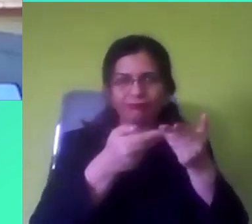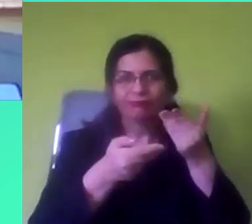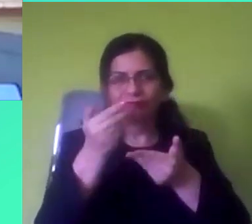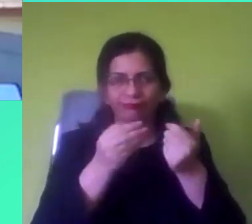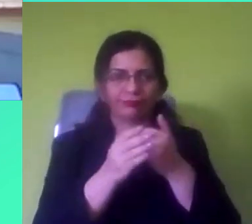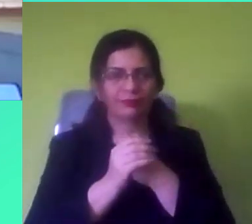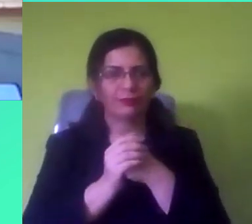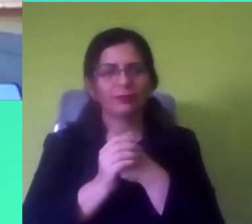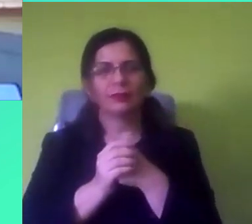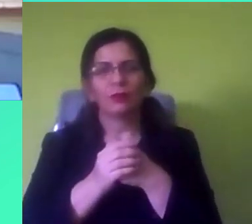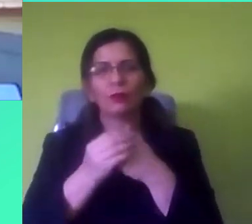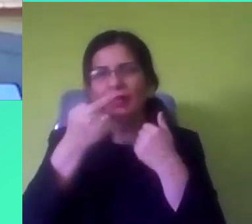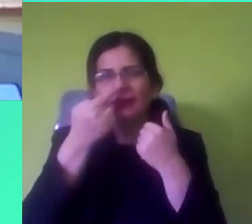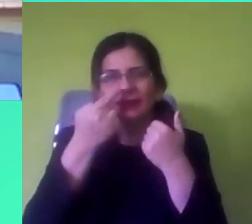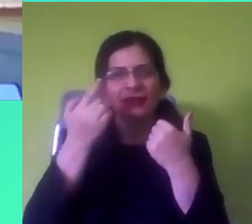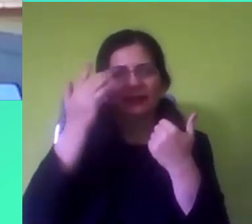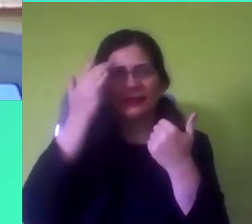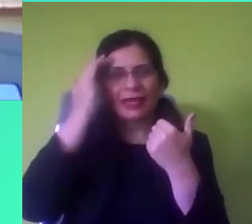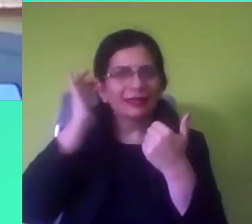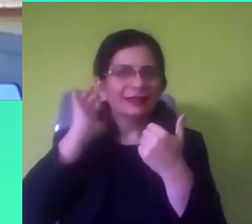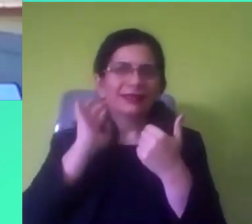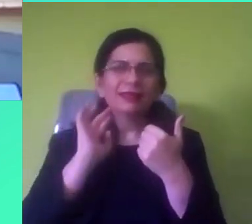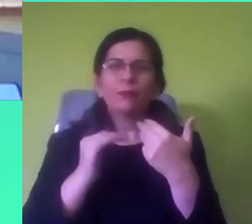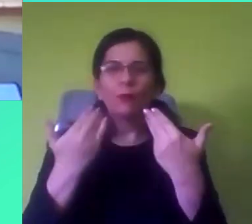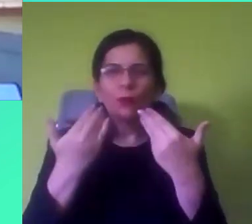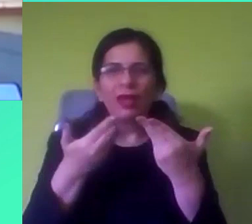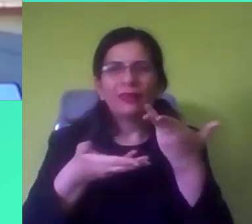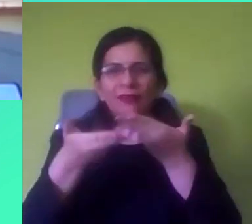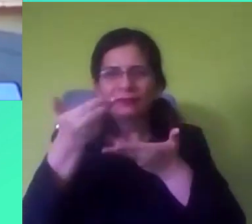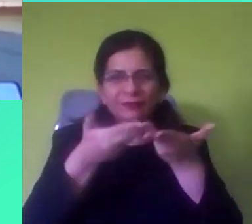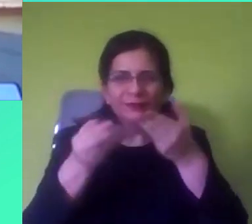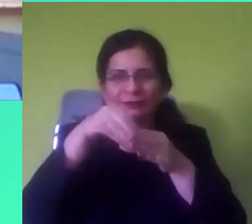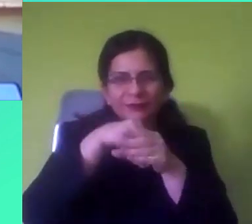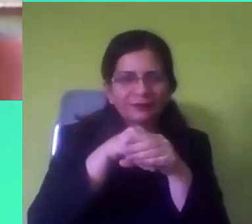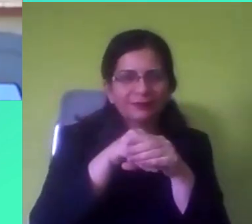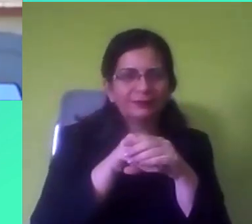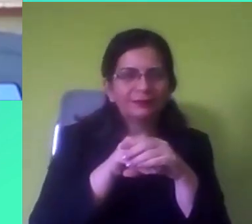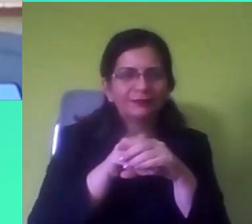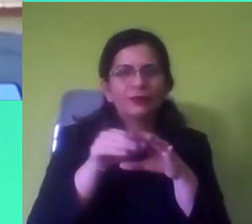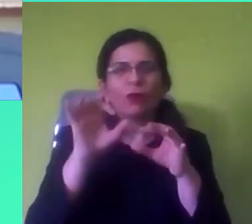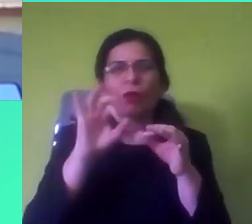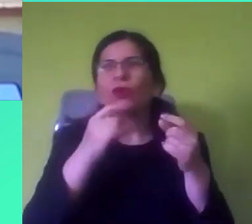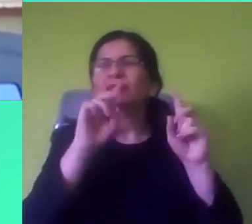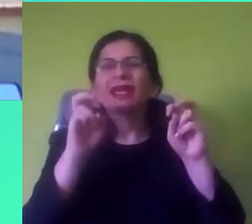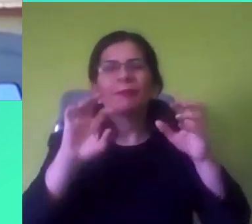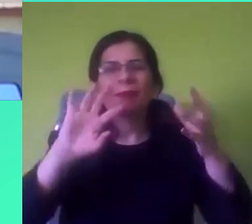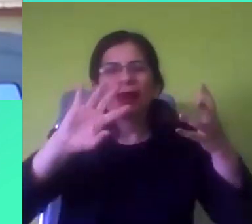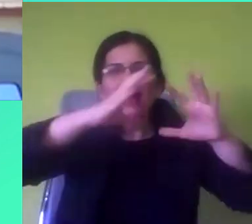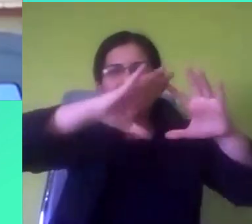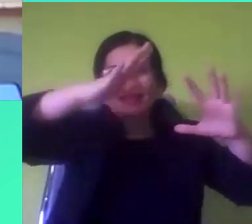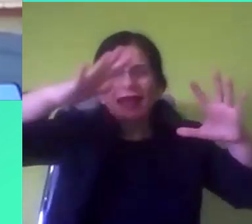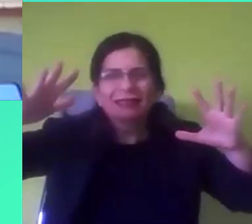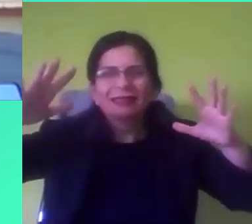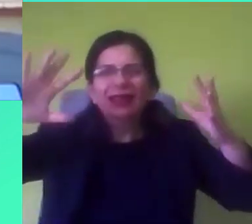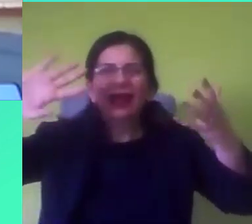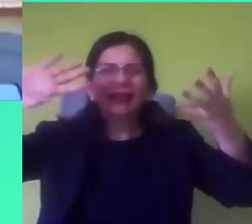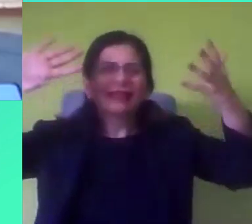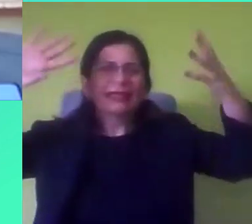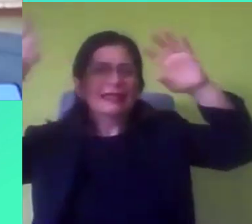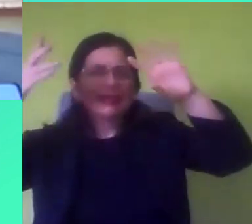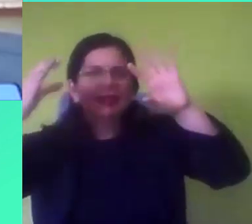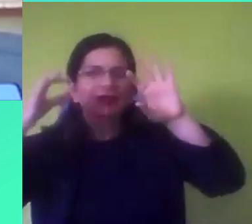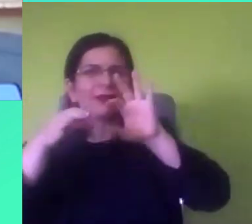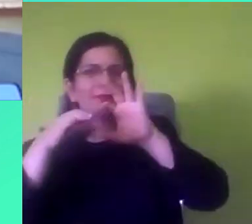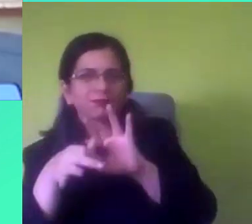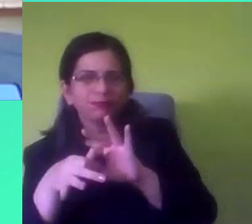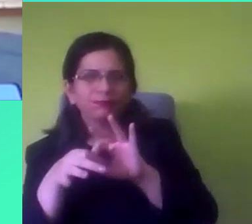como algunos relacionados a glaciares y cambio climático, glaciares, cómo